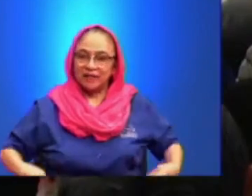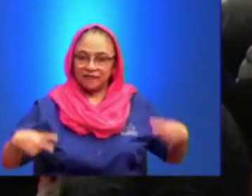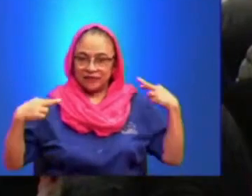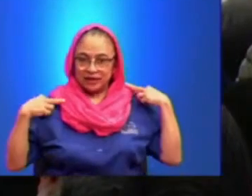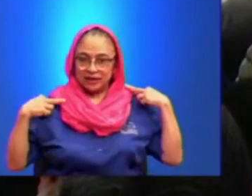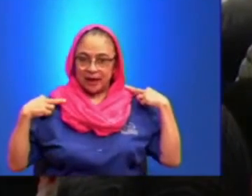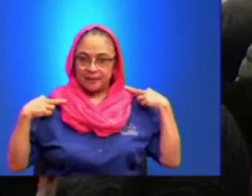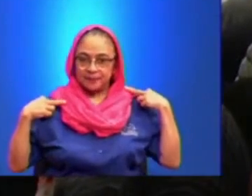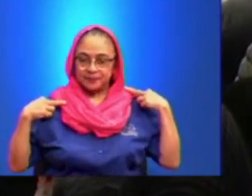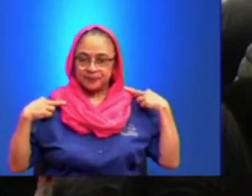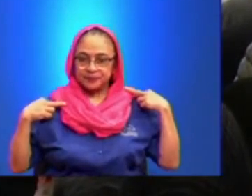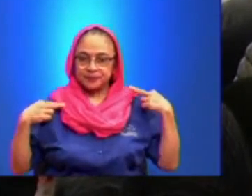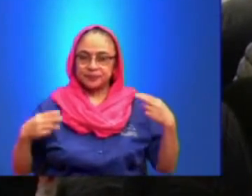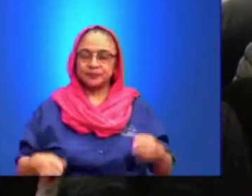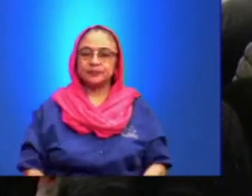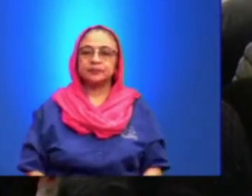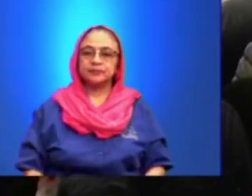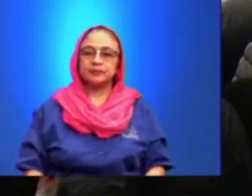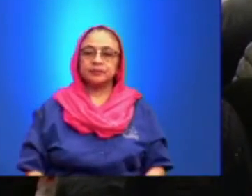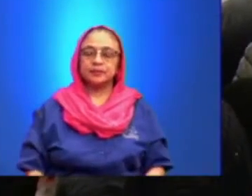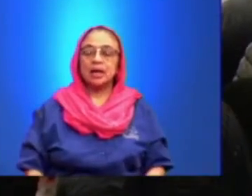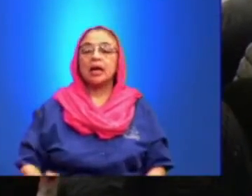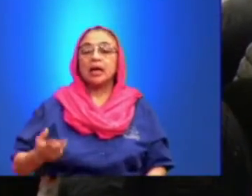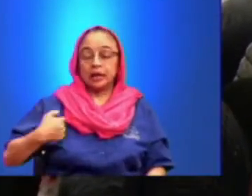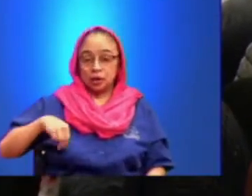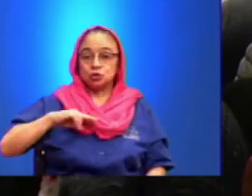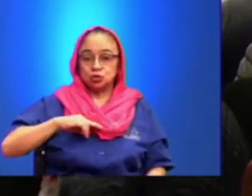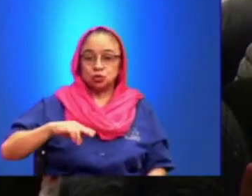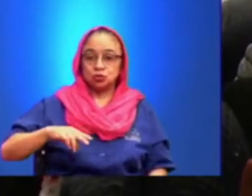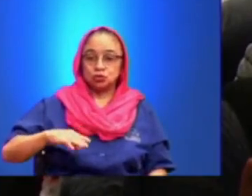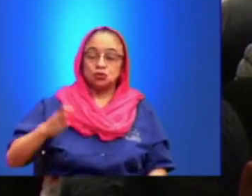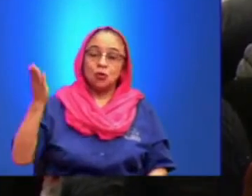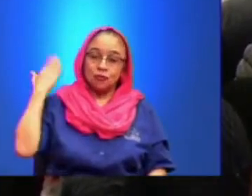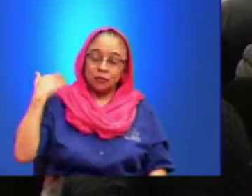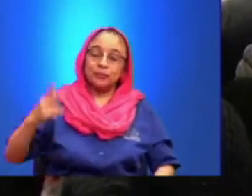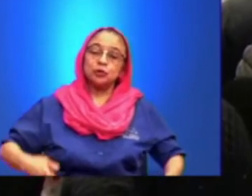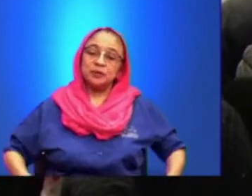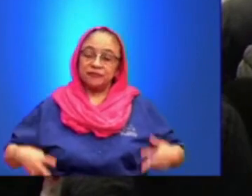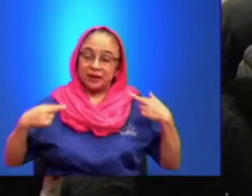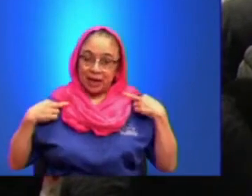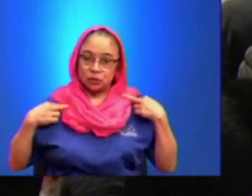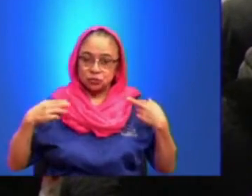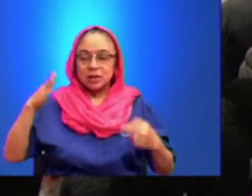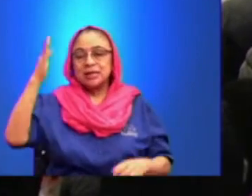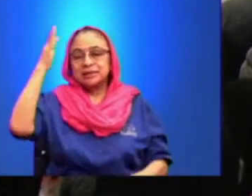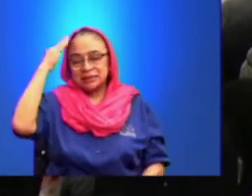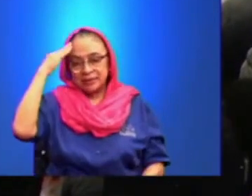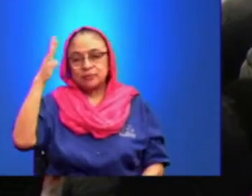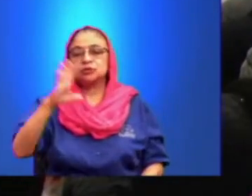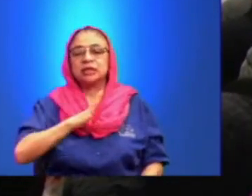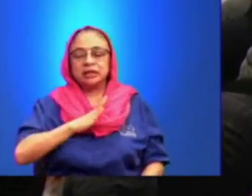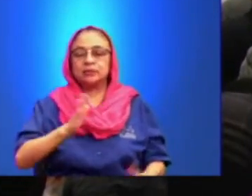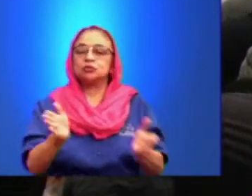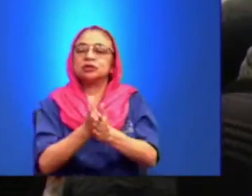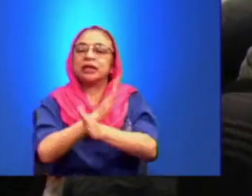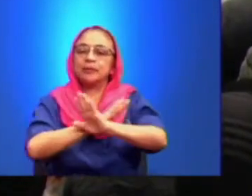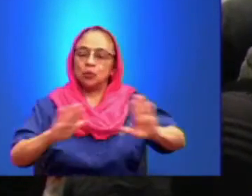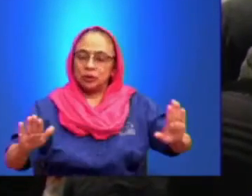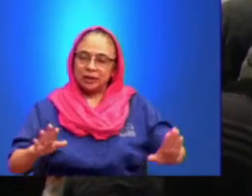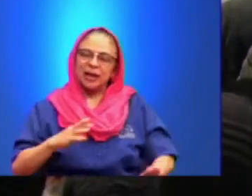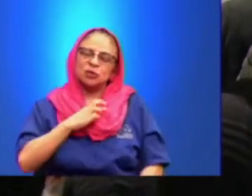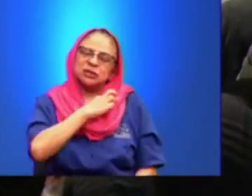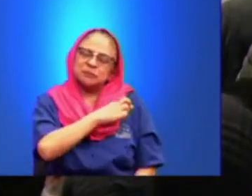habiendo sido vivificados pero para ello sabemos que tenemos que morir a nuestras